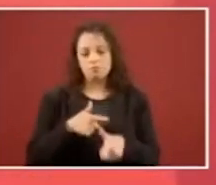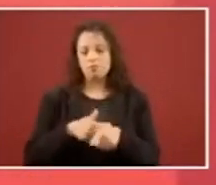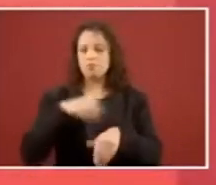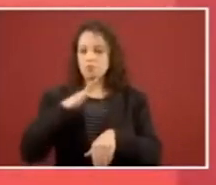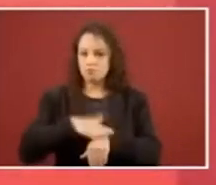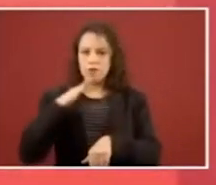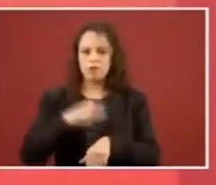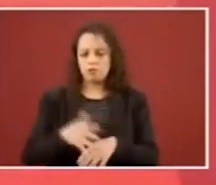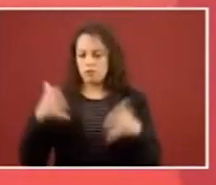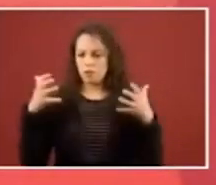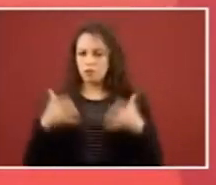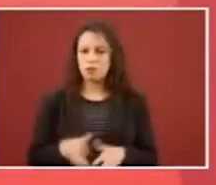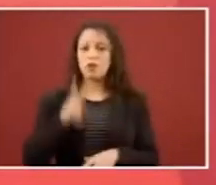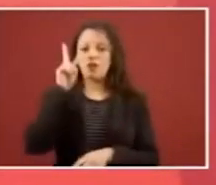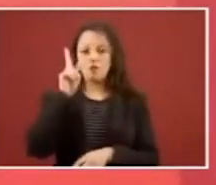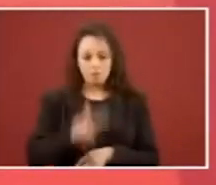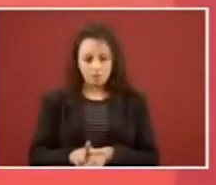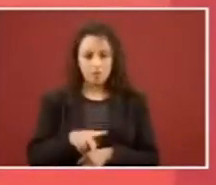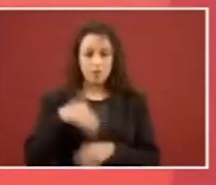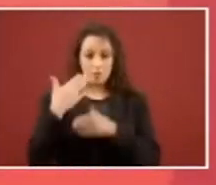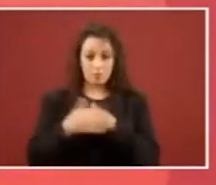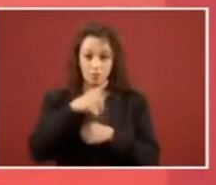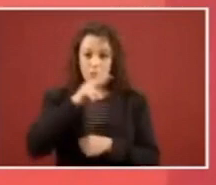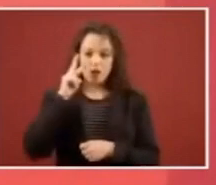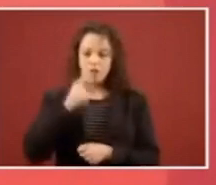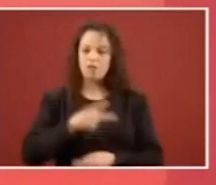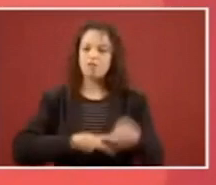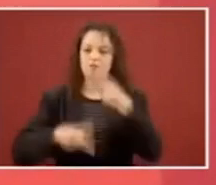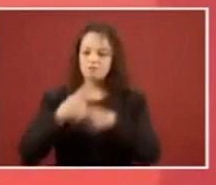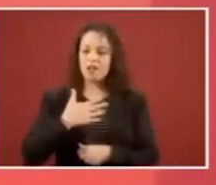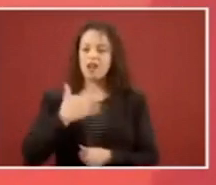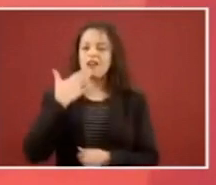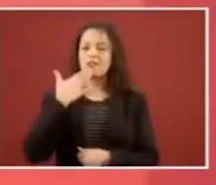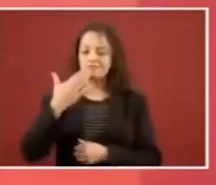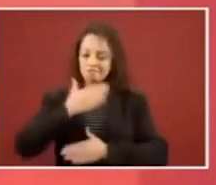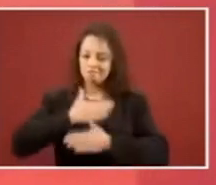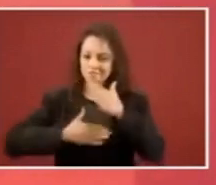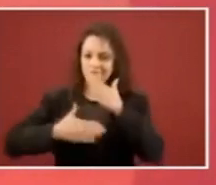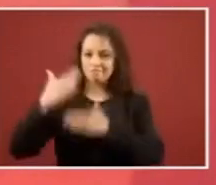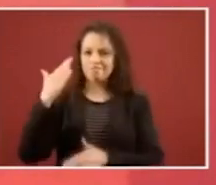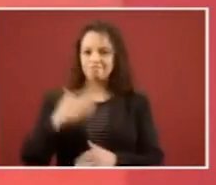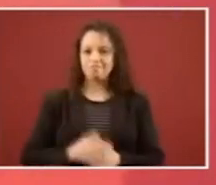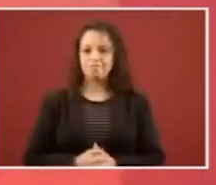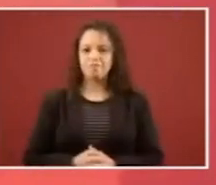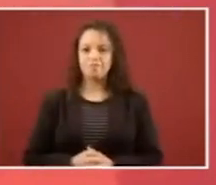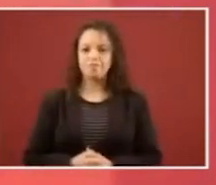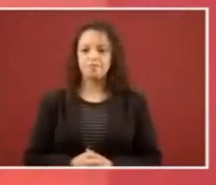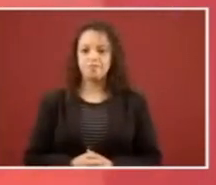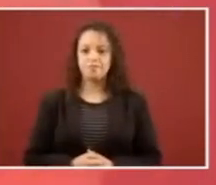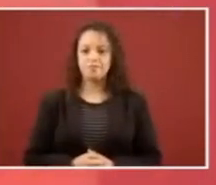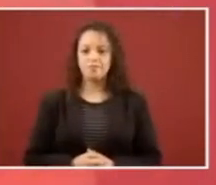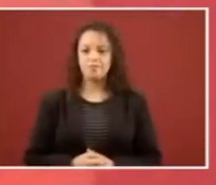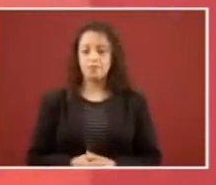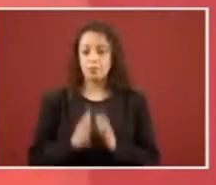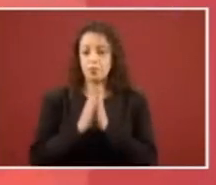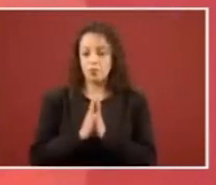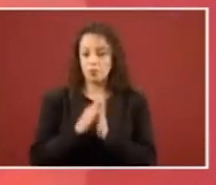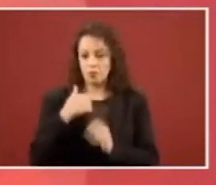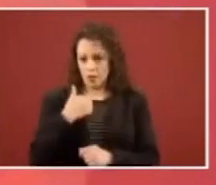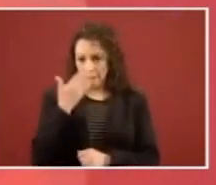aplicándose y vamos a tener resultados. Yo te pido que con Jesús te pongas de